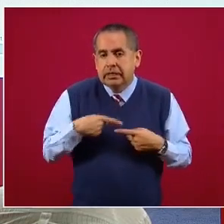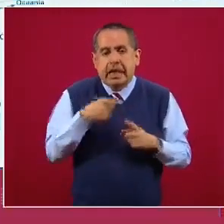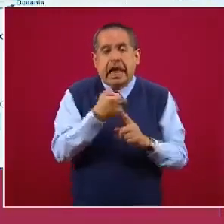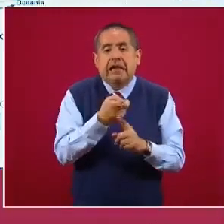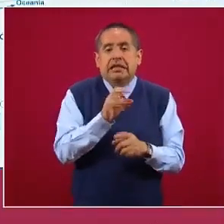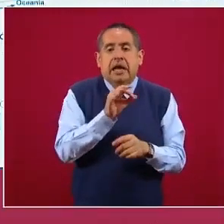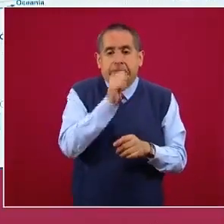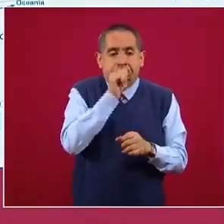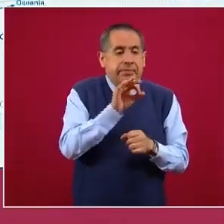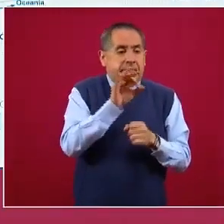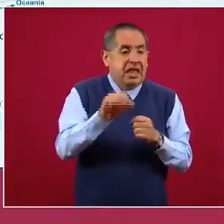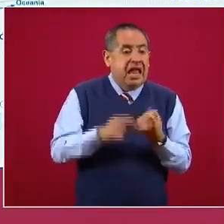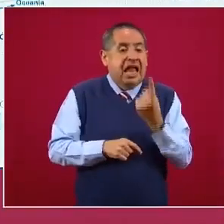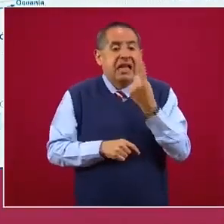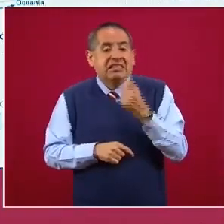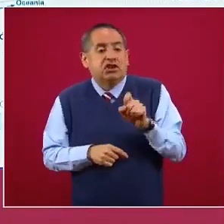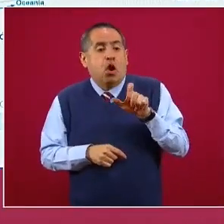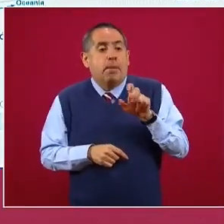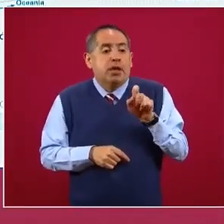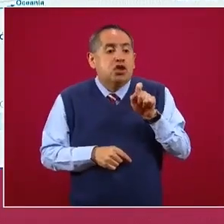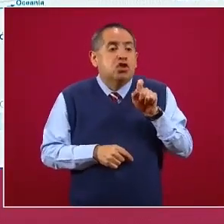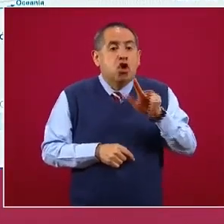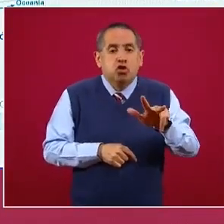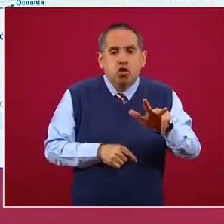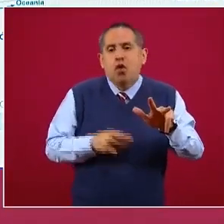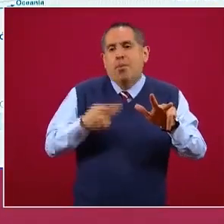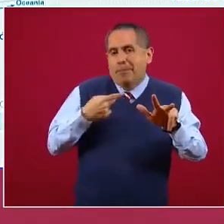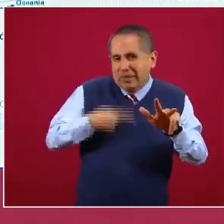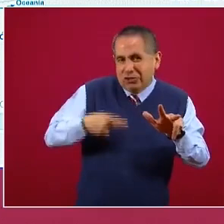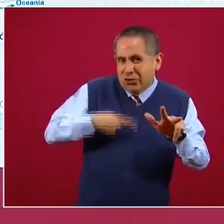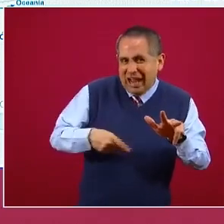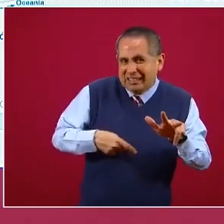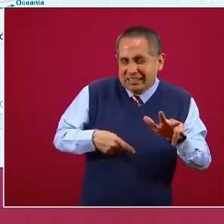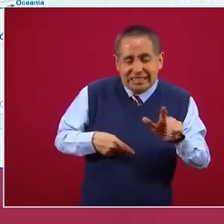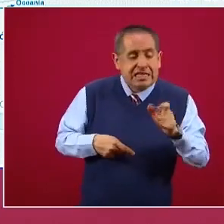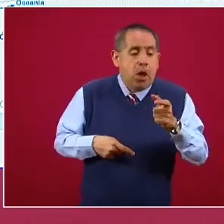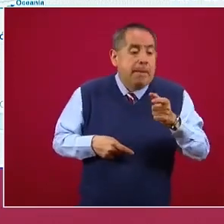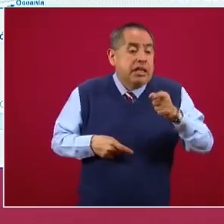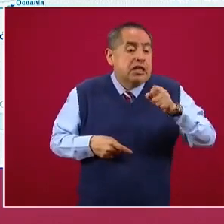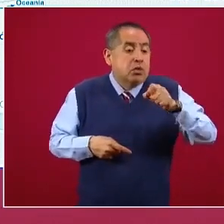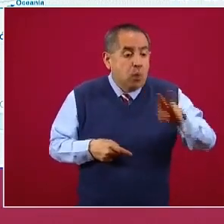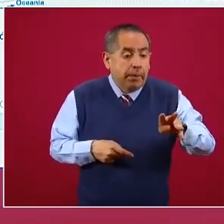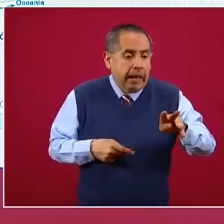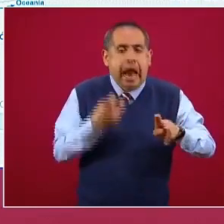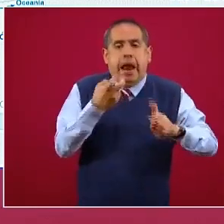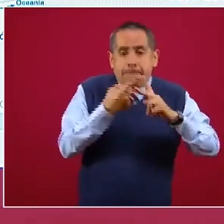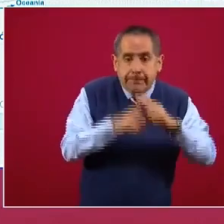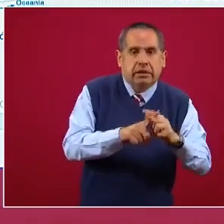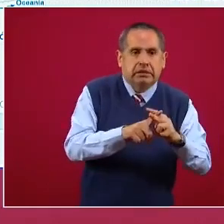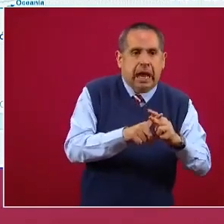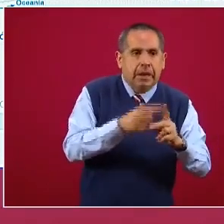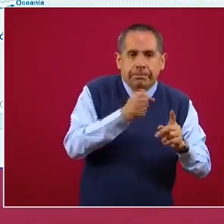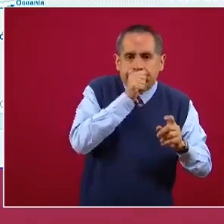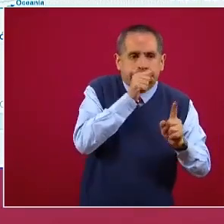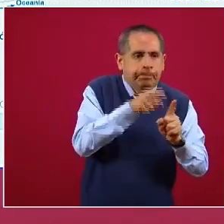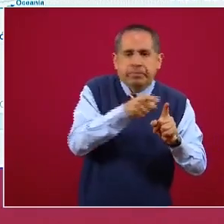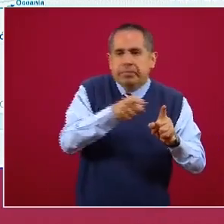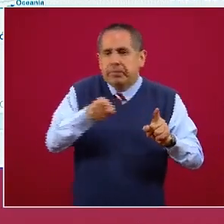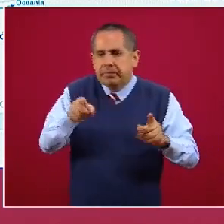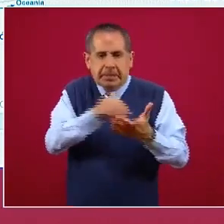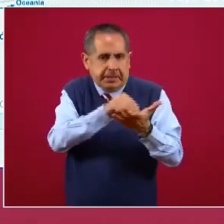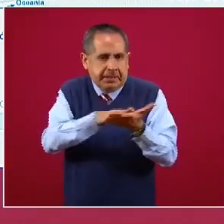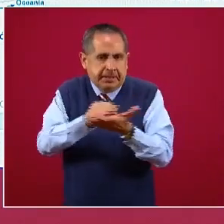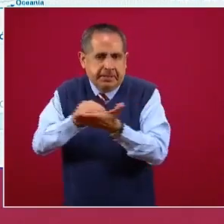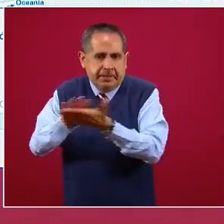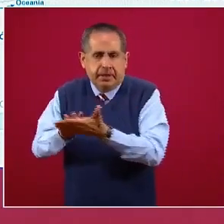cuando ocurrieron 128 o inmediatamente después de 128 casos. En esta